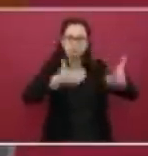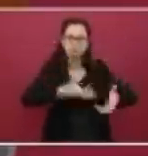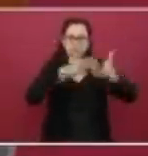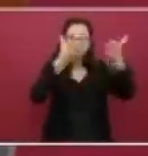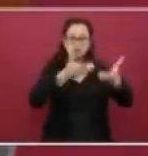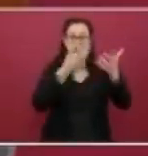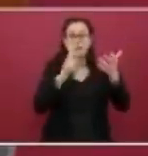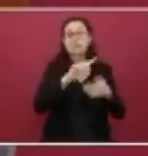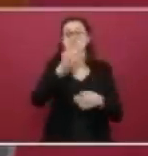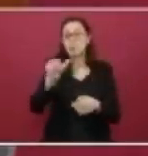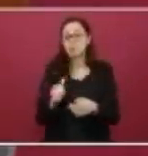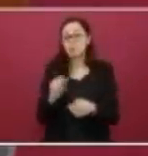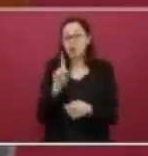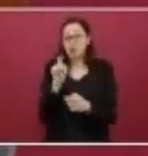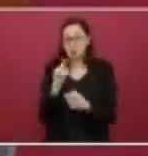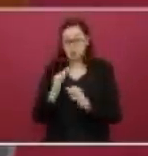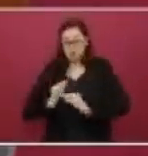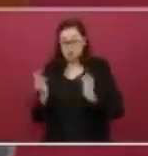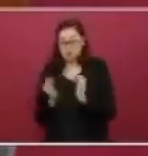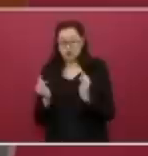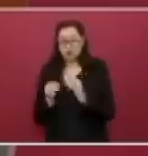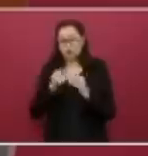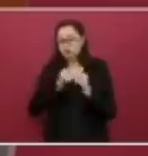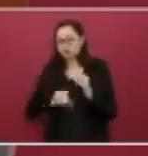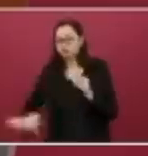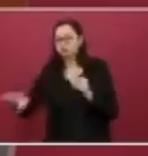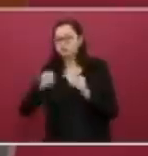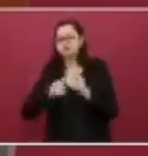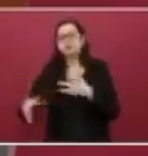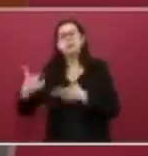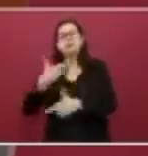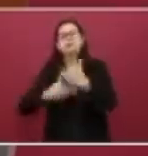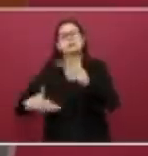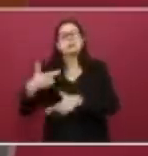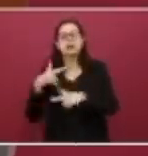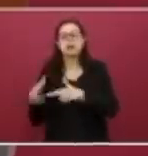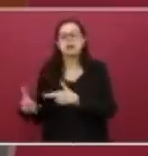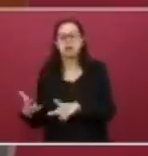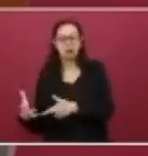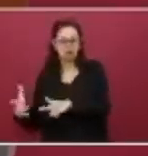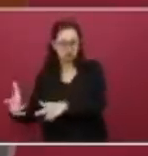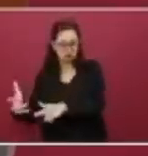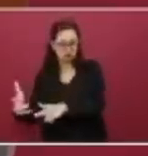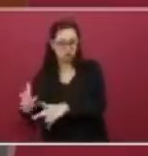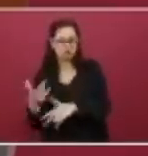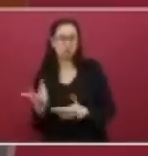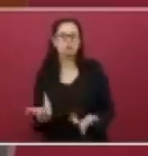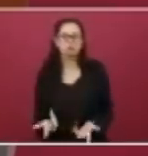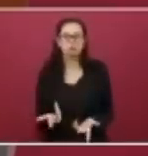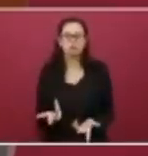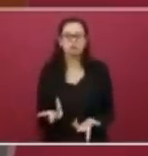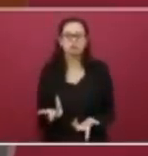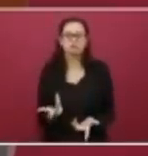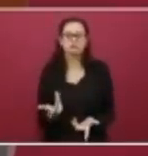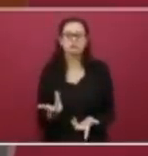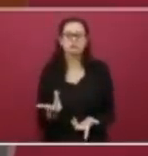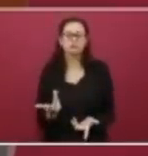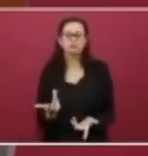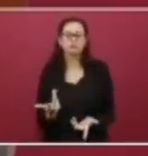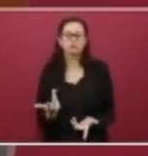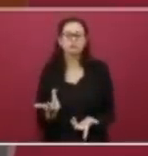de nuevo al río en este caso los contaminantes principalmente son temperatura y los inhibidores que se puedan